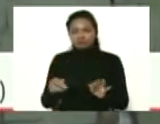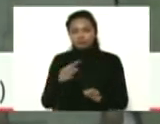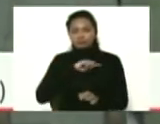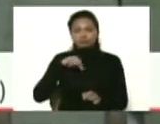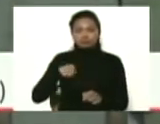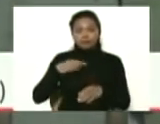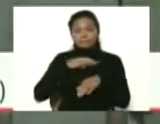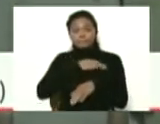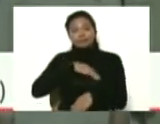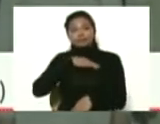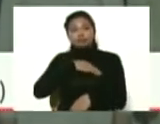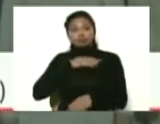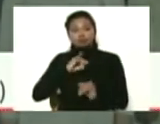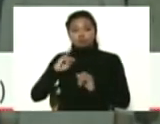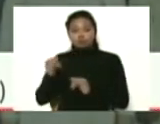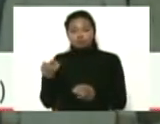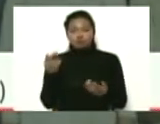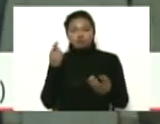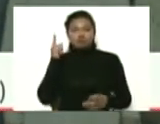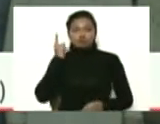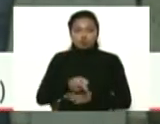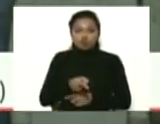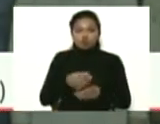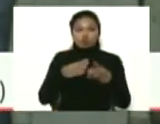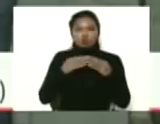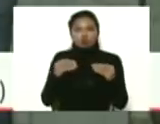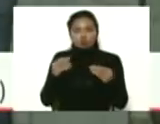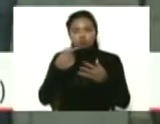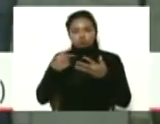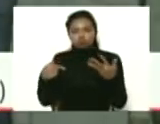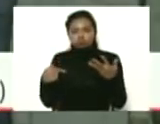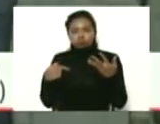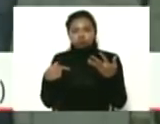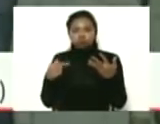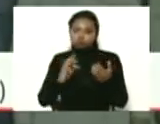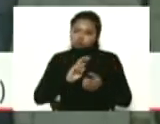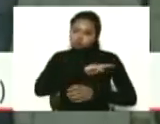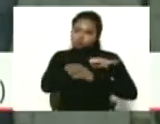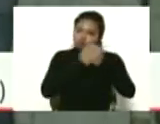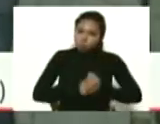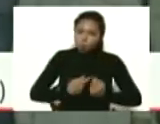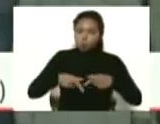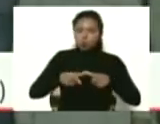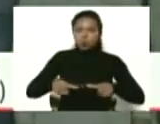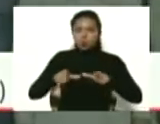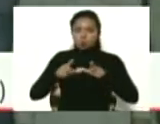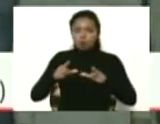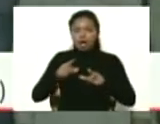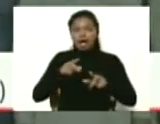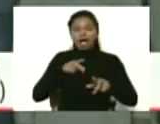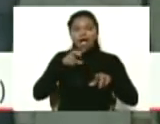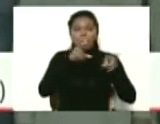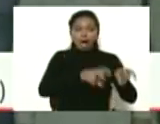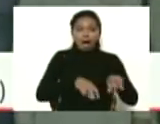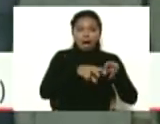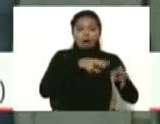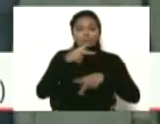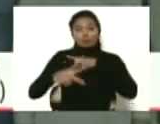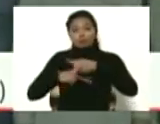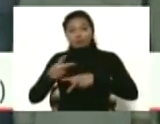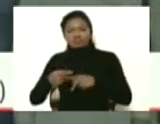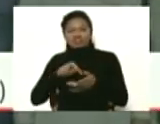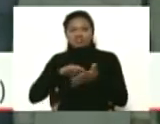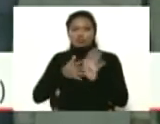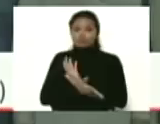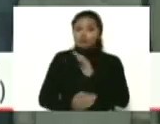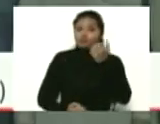la misión que usted nos ordenó en lo que es el fortalecimiento de las unidades agroproductivas. Estas unidades agroproductivas se